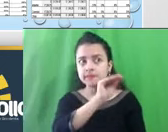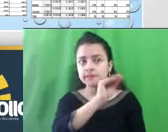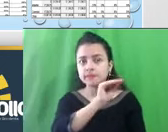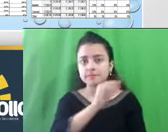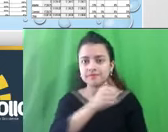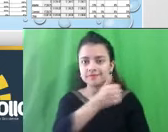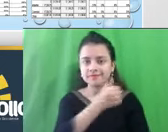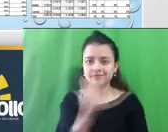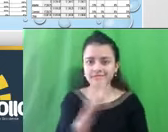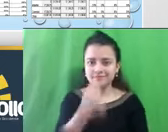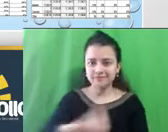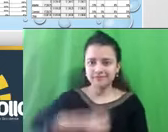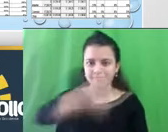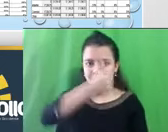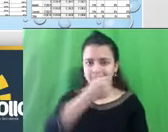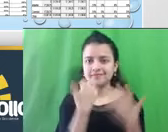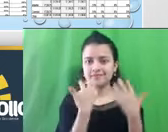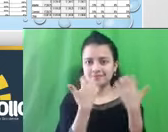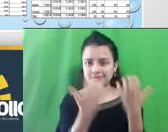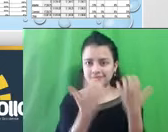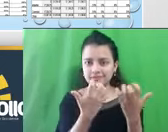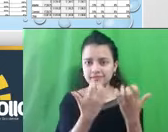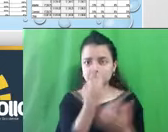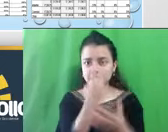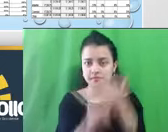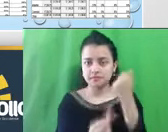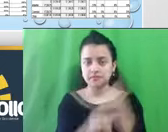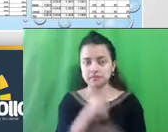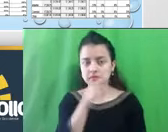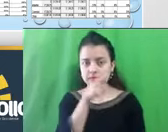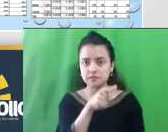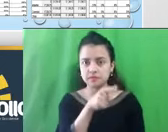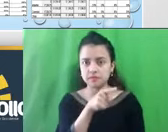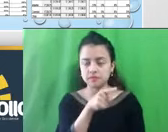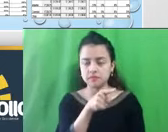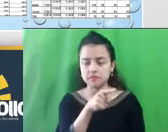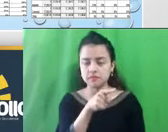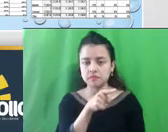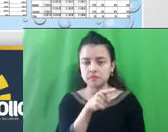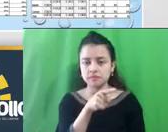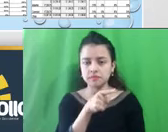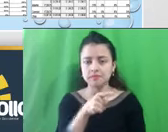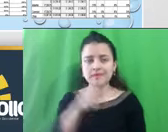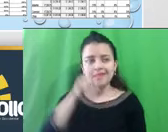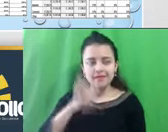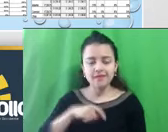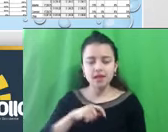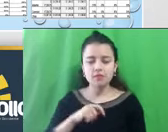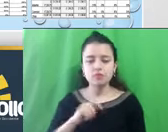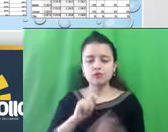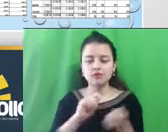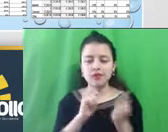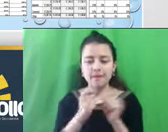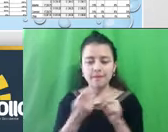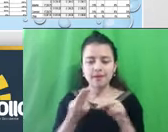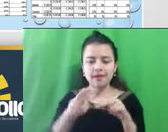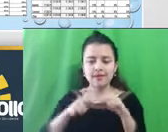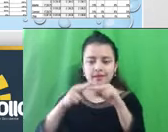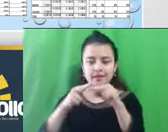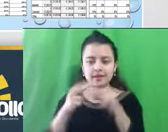a la asamblea y a la Junta Directiva de la empresa de aguas de Facatativá realizar un ajuste tarifario ya como un